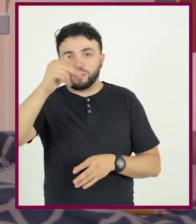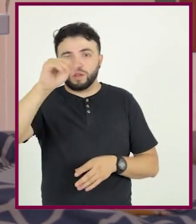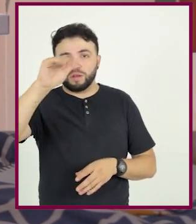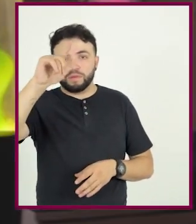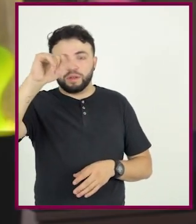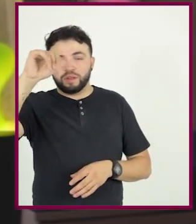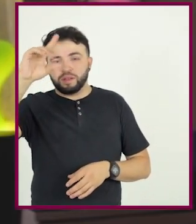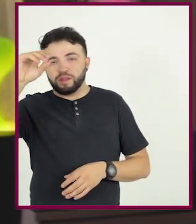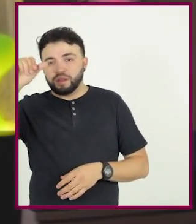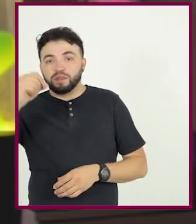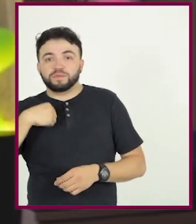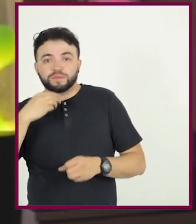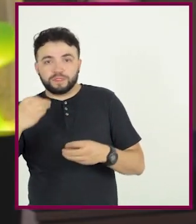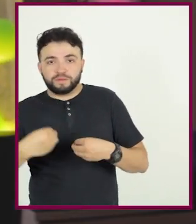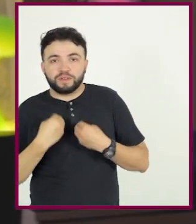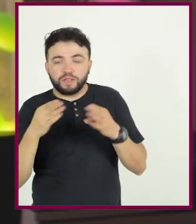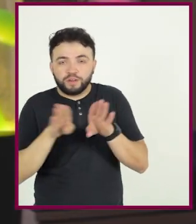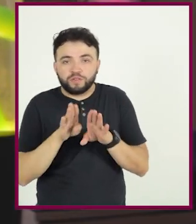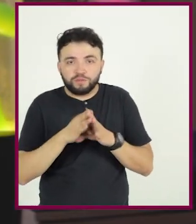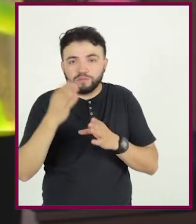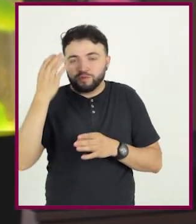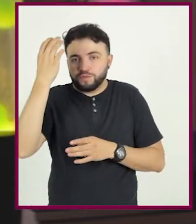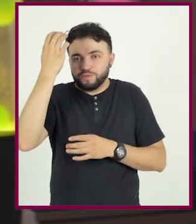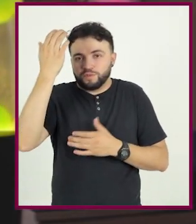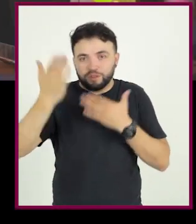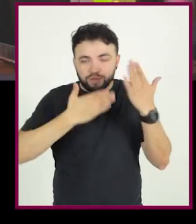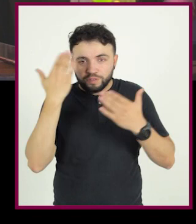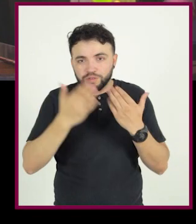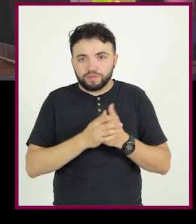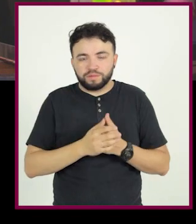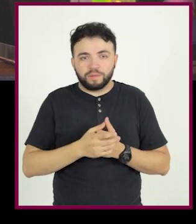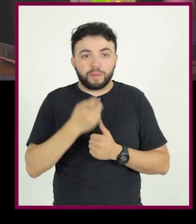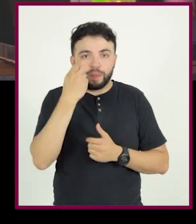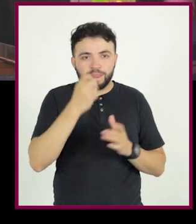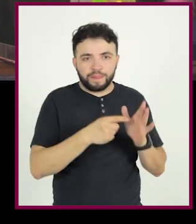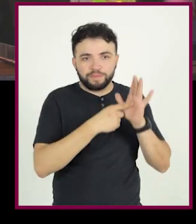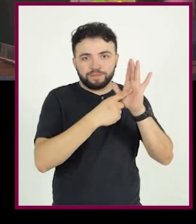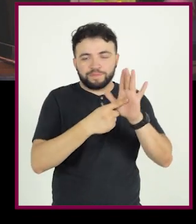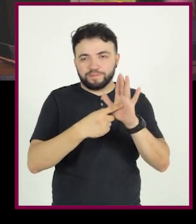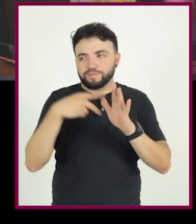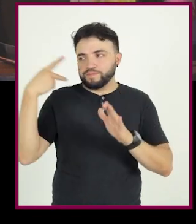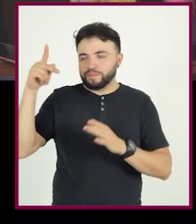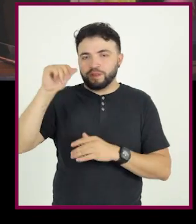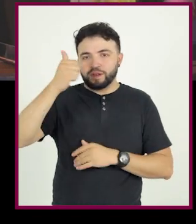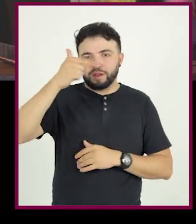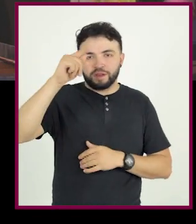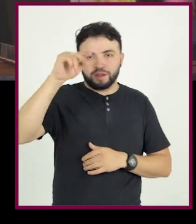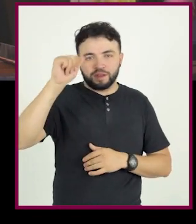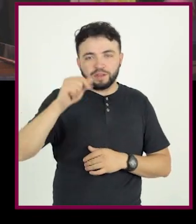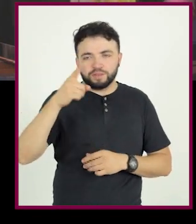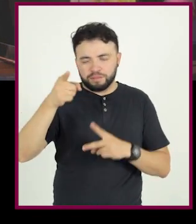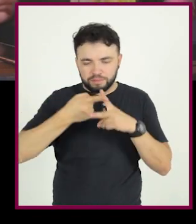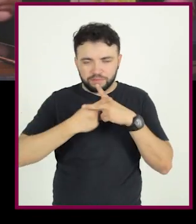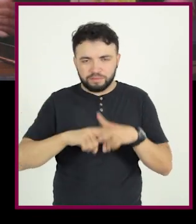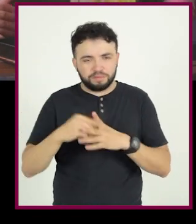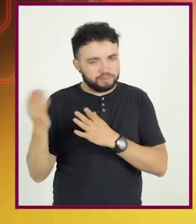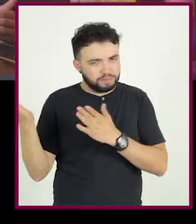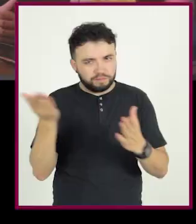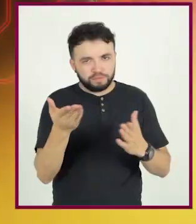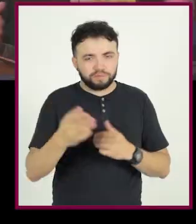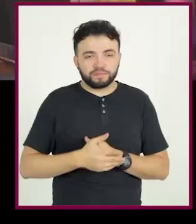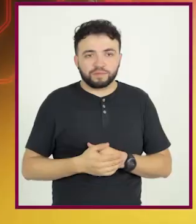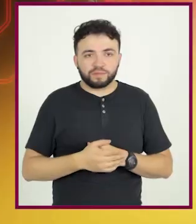como estudiantes. Sí, eso también lo encontramos en nuestra investigación. Este segmento te toca a ti, Ágata. Empieza cuando